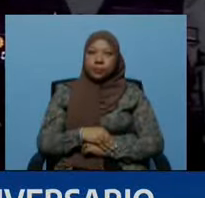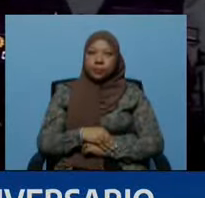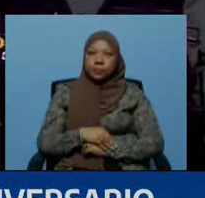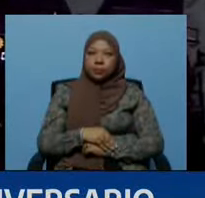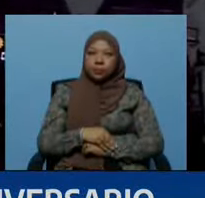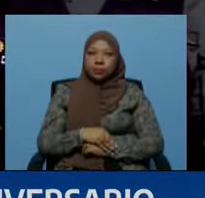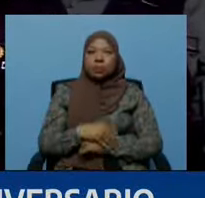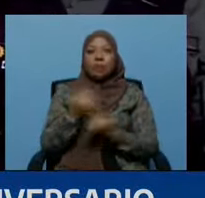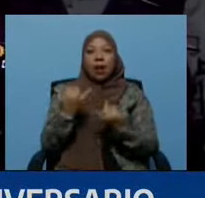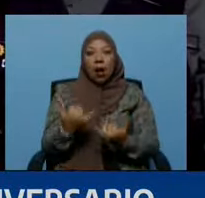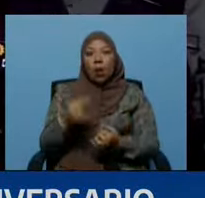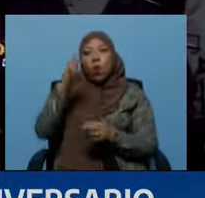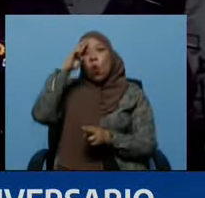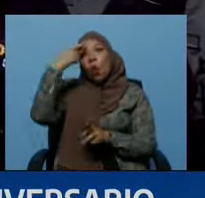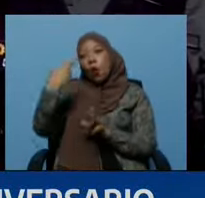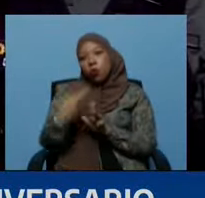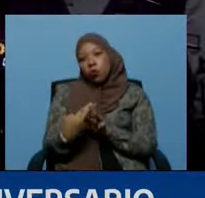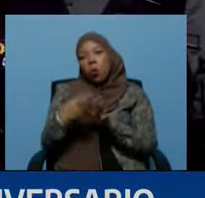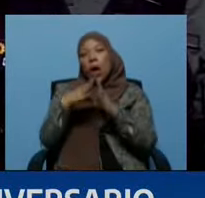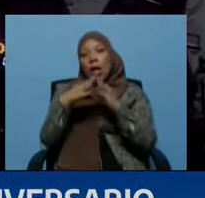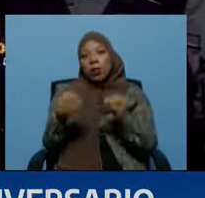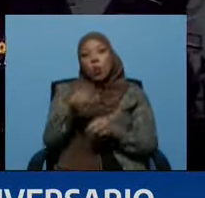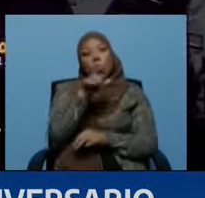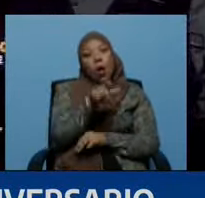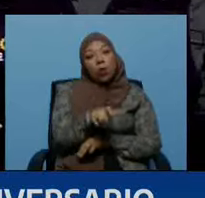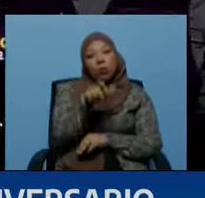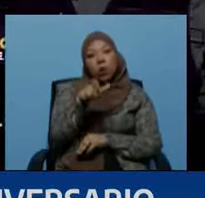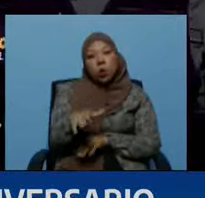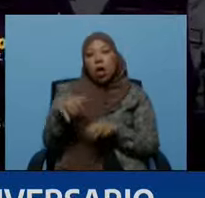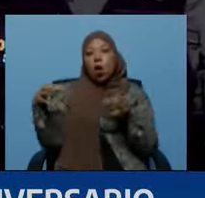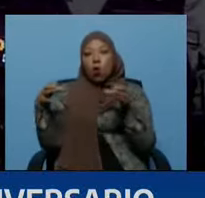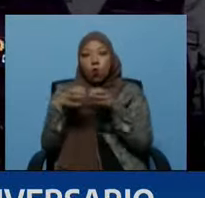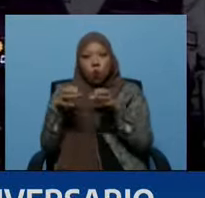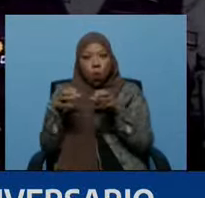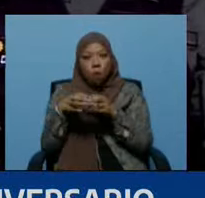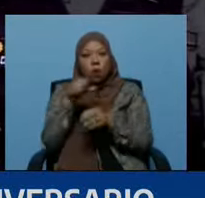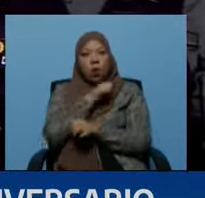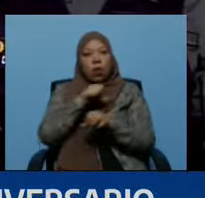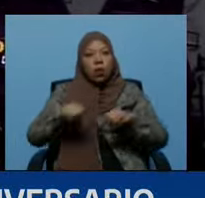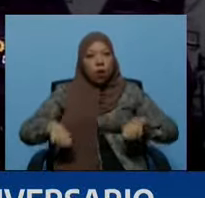Vamos a condecorar a un grupo de guardias nacionales.